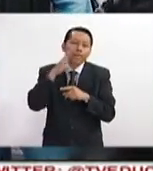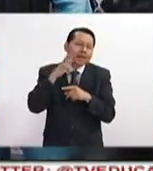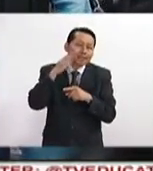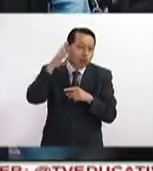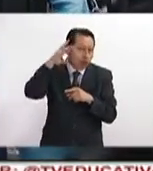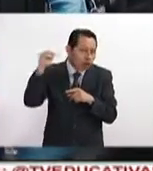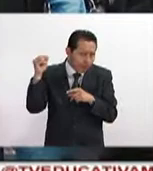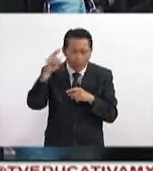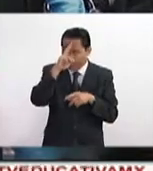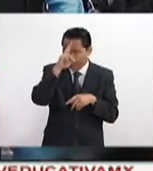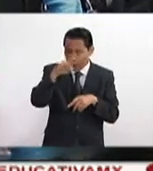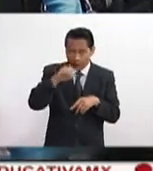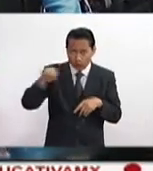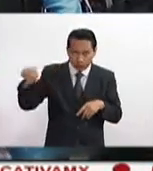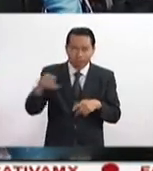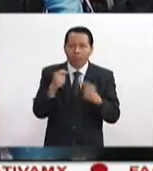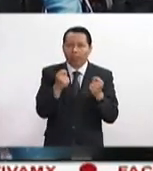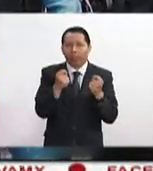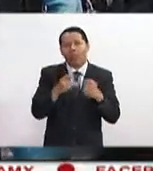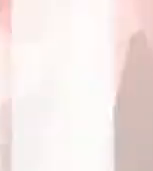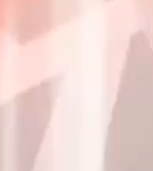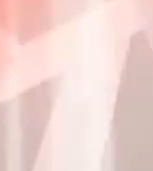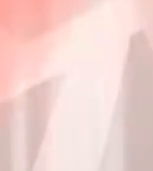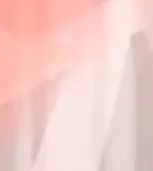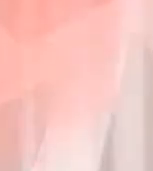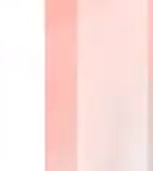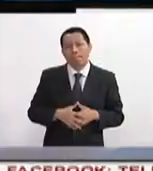prohibido salir de Michoacán.